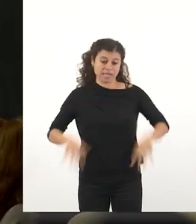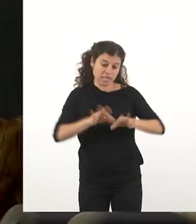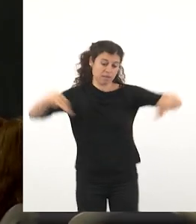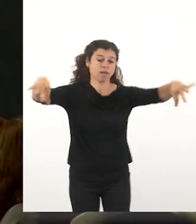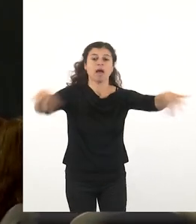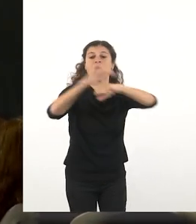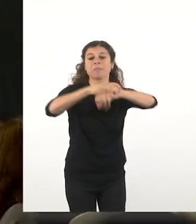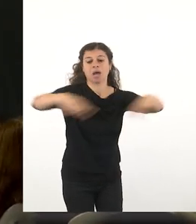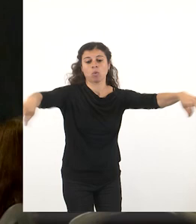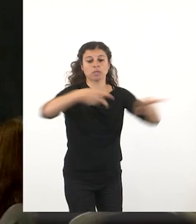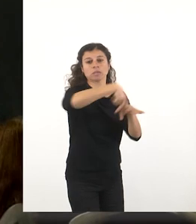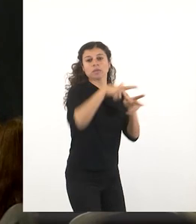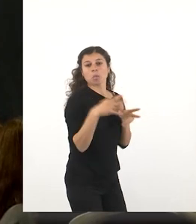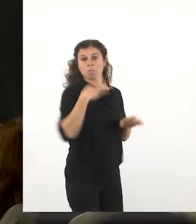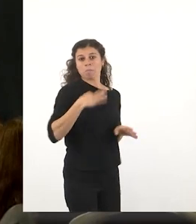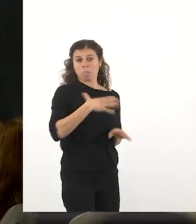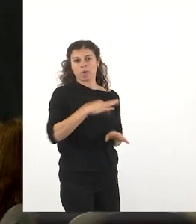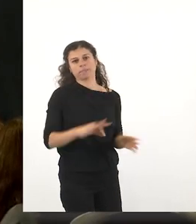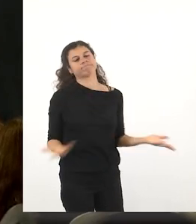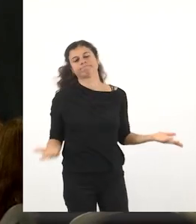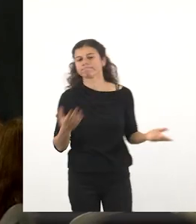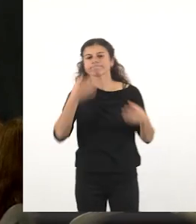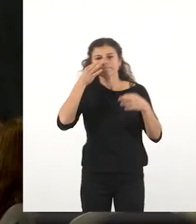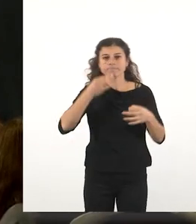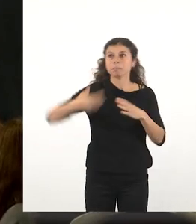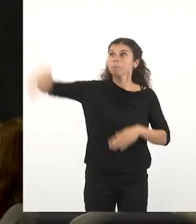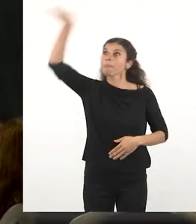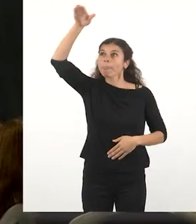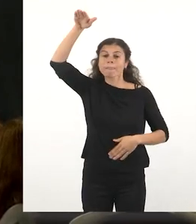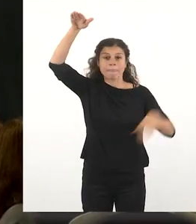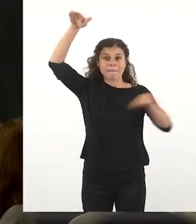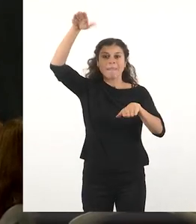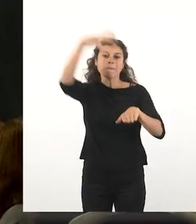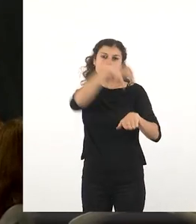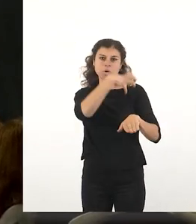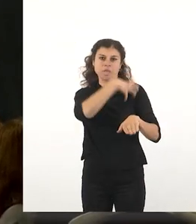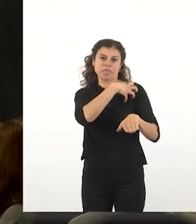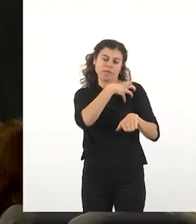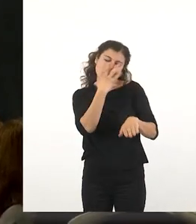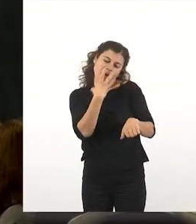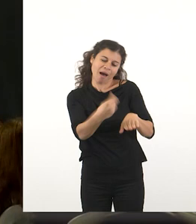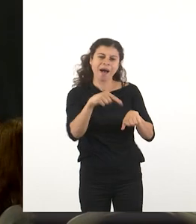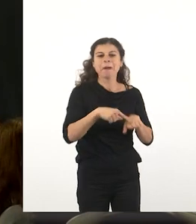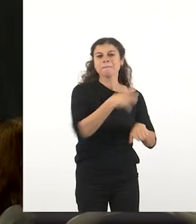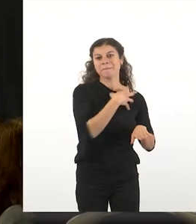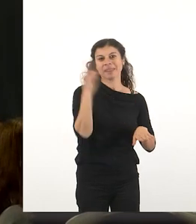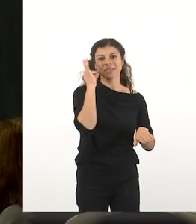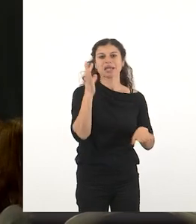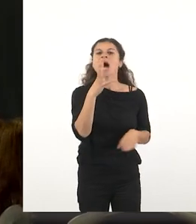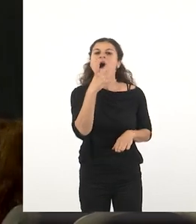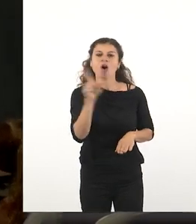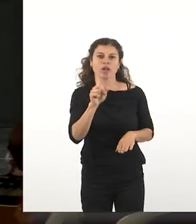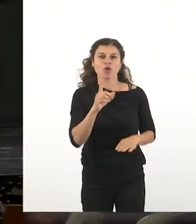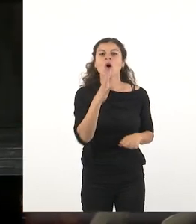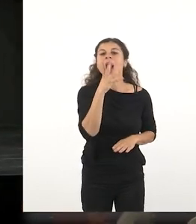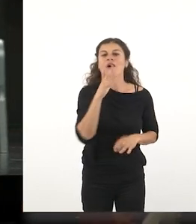quedas muy a gusto. Y a mí en esta desigualdad me contaron el cuento de amor de cuando el príncipe se enamoraba de la princesa. Ahora no, ahora la historia de amor es la historia de un vampiro